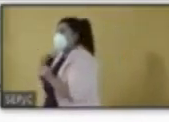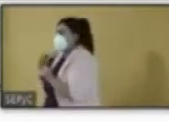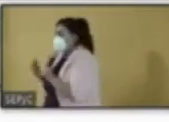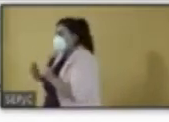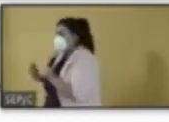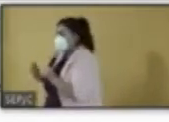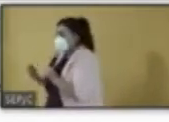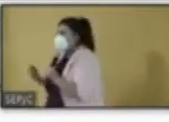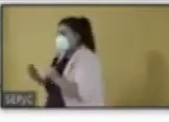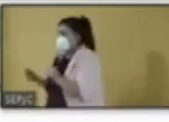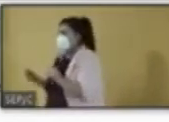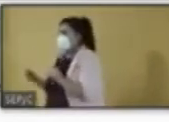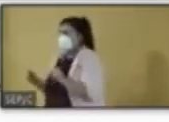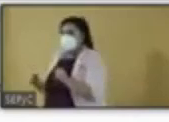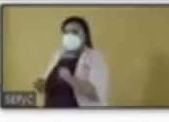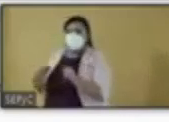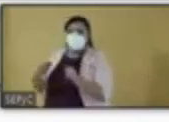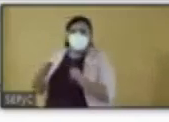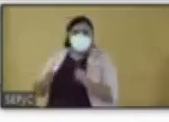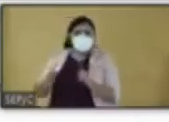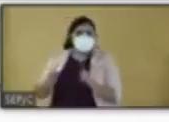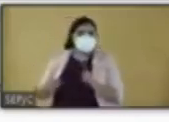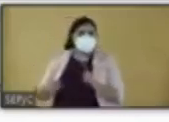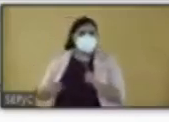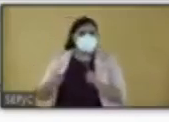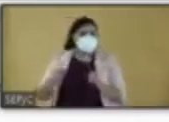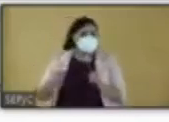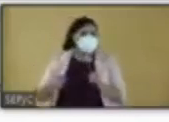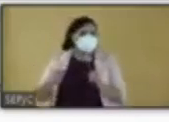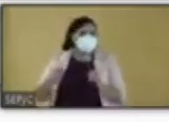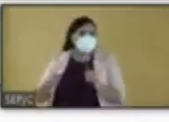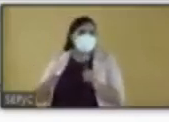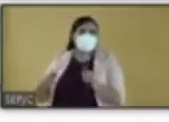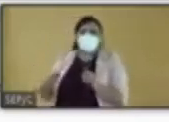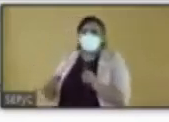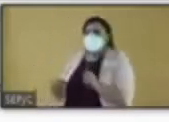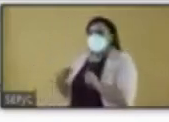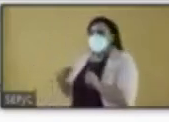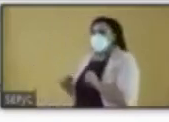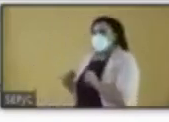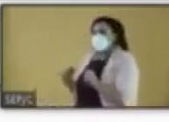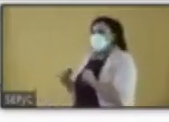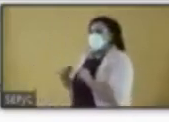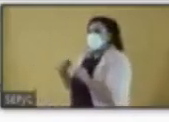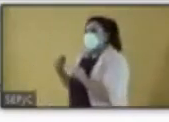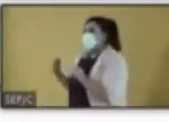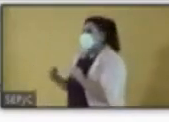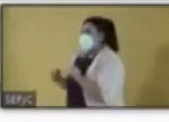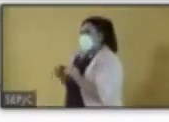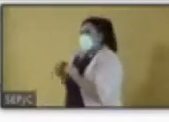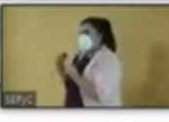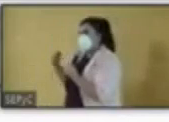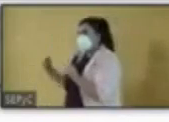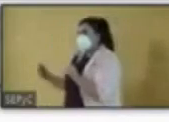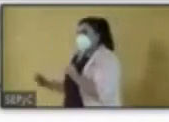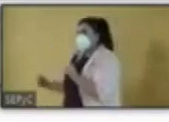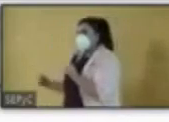propietario de dicho bien. No hay que ingresar información de inmuebles que se encuentran todavía sujetos en